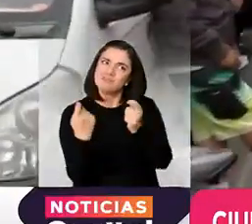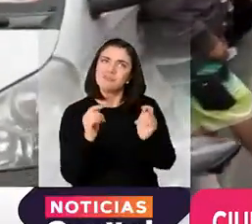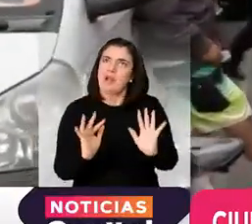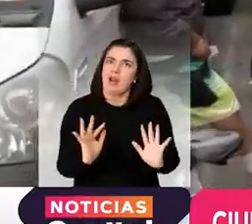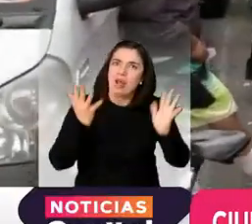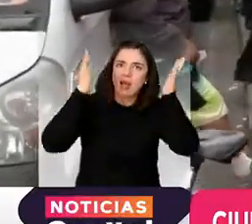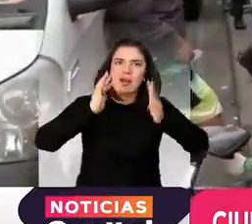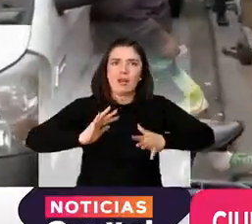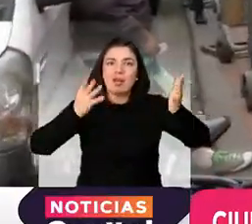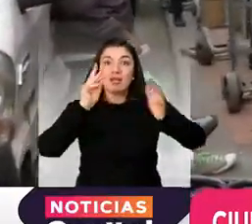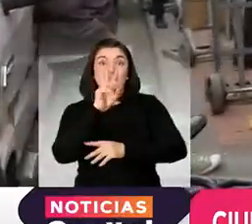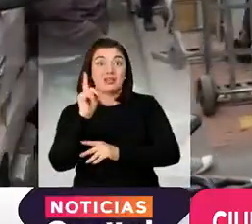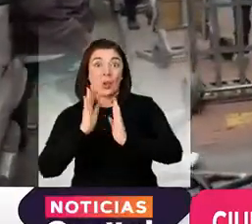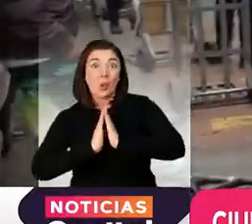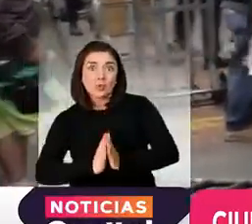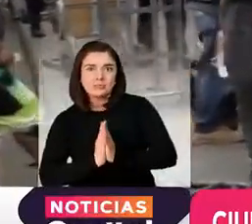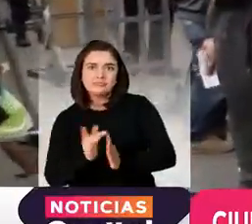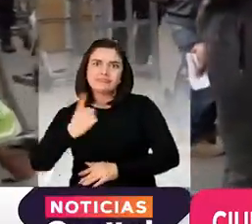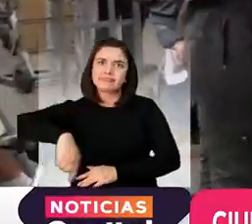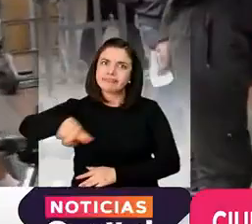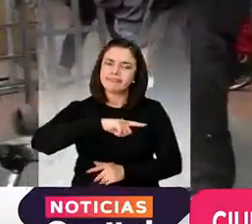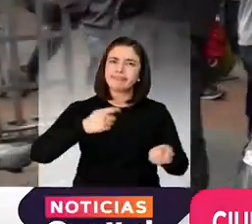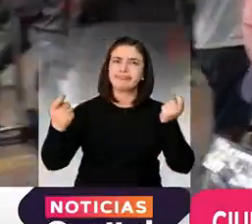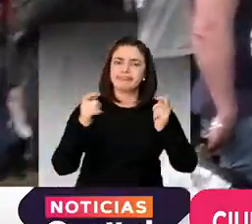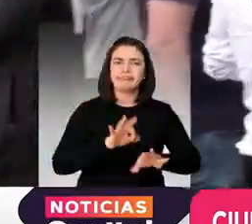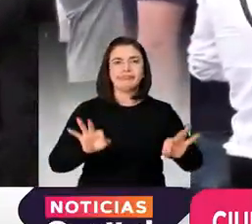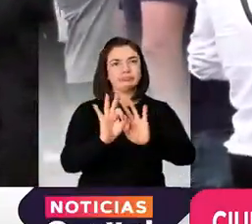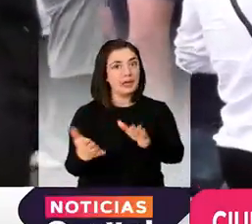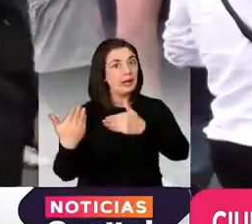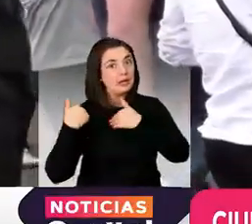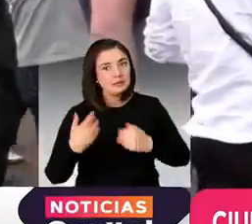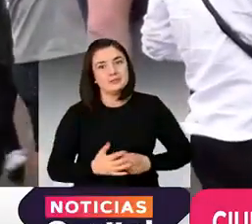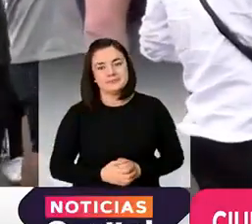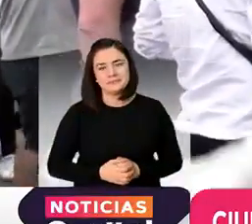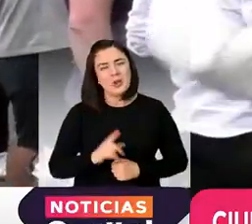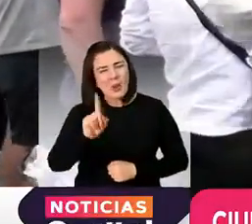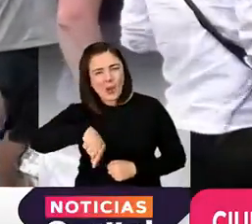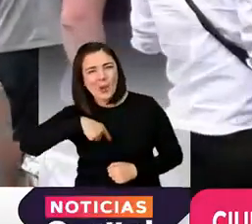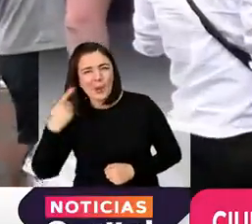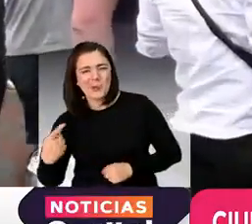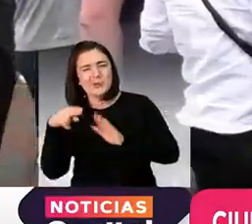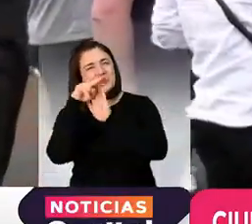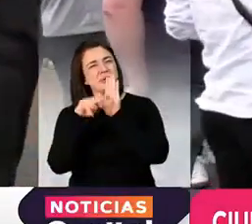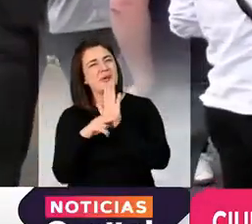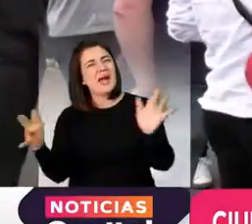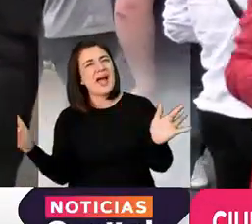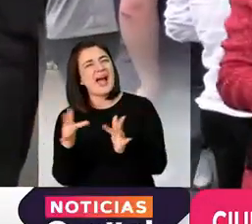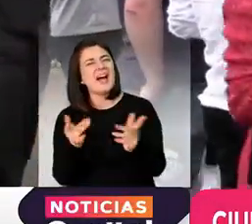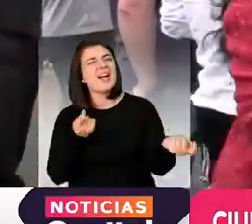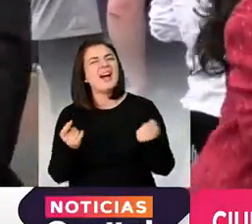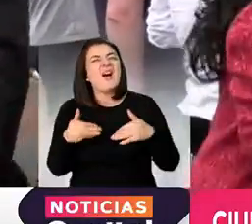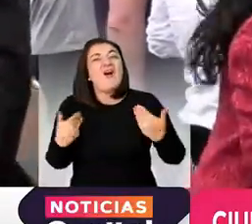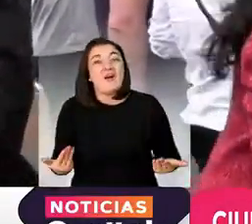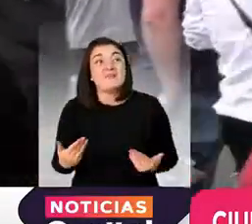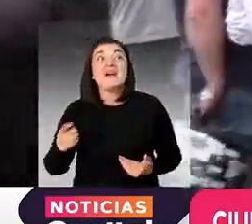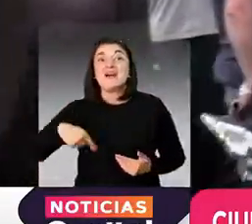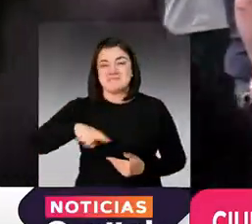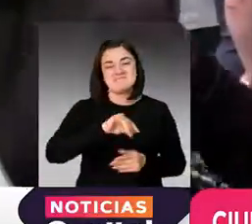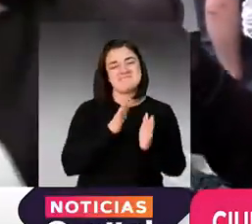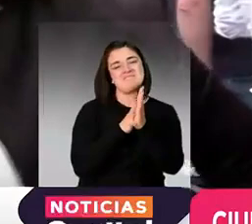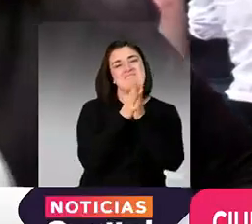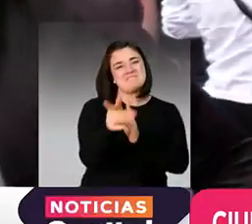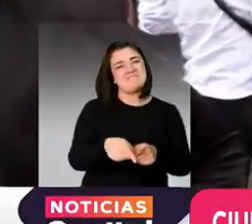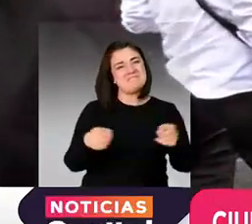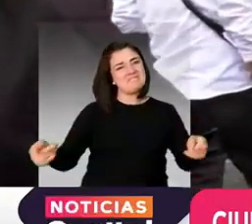del 31 de diciembre en la capital del país. Por supuesto, hay otro paquete de medidas que se están aplicando, las cuales se las contamos en el